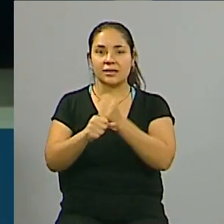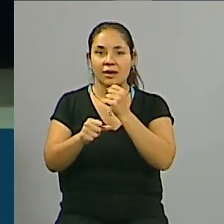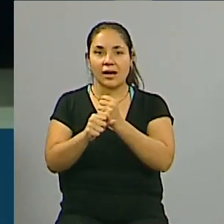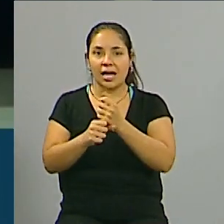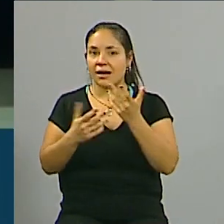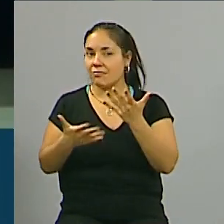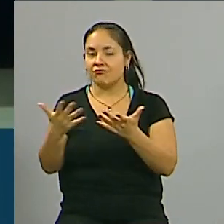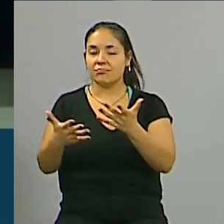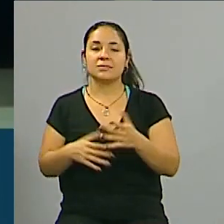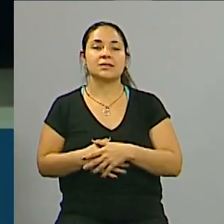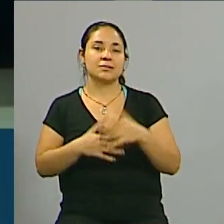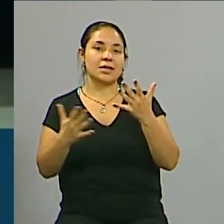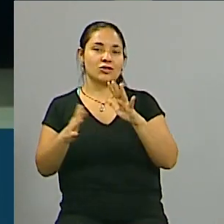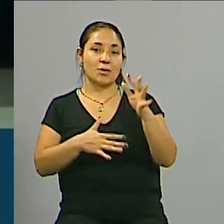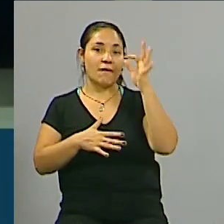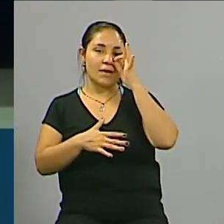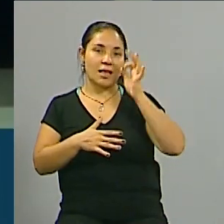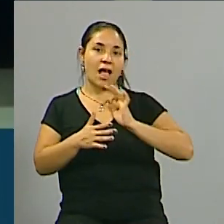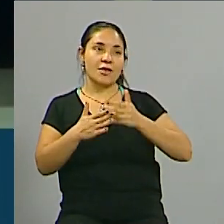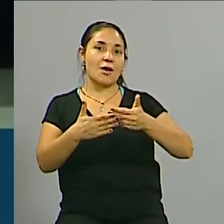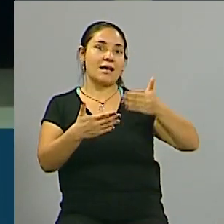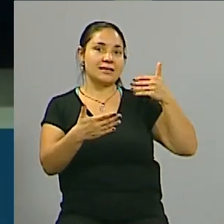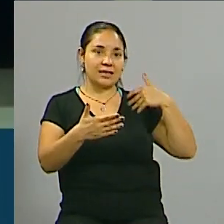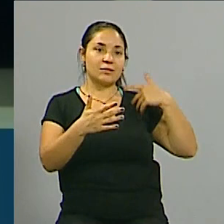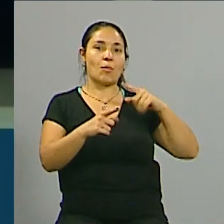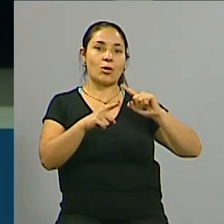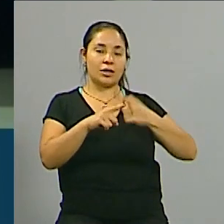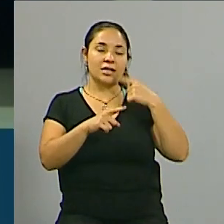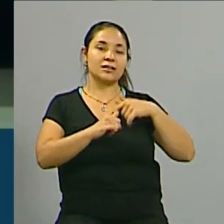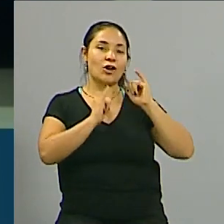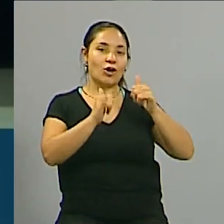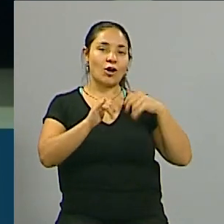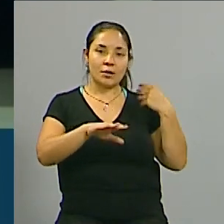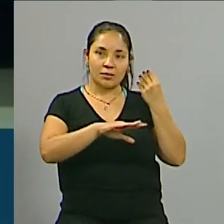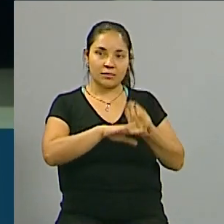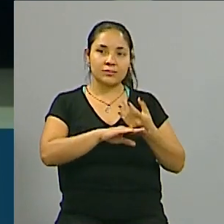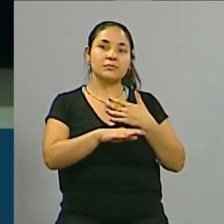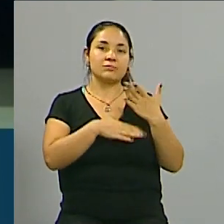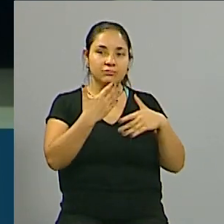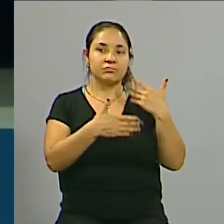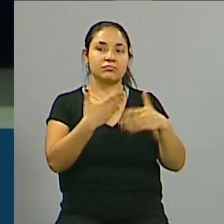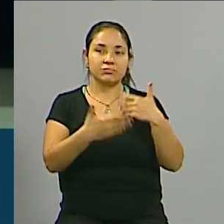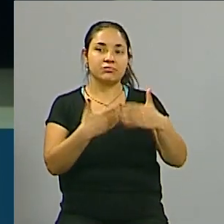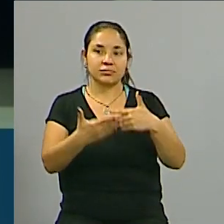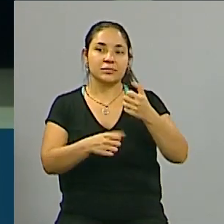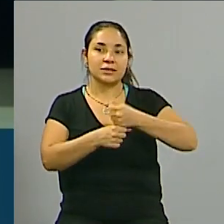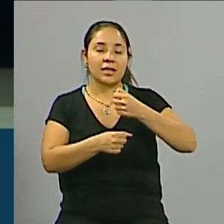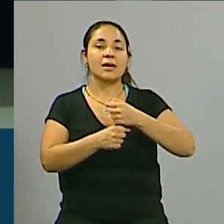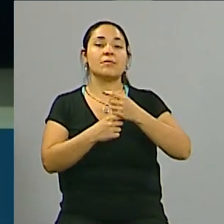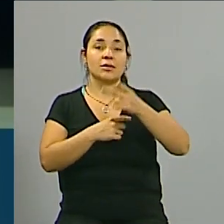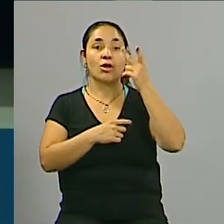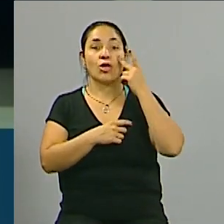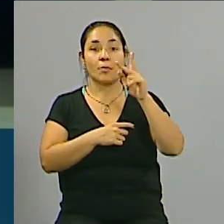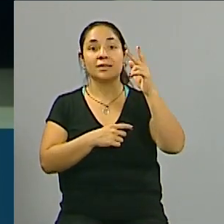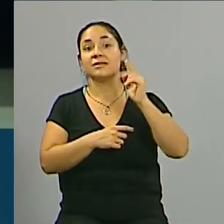pequeño, antes de los 20 años, participando en la actividad política de la juventud. y tuve la oportunidad recién en el 2013